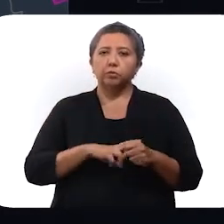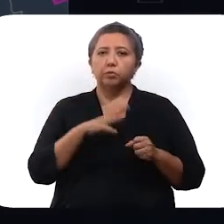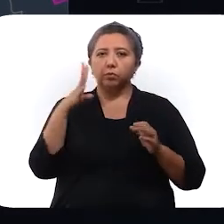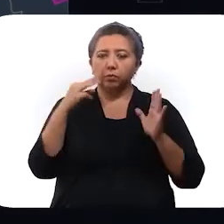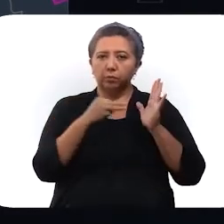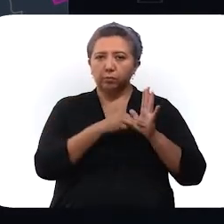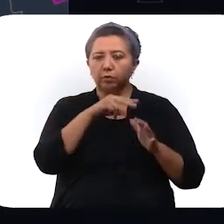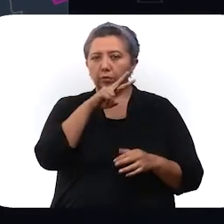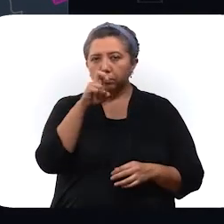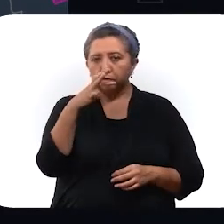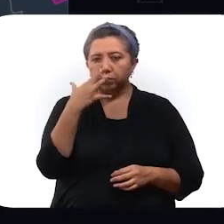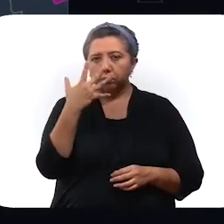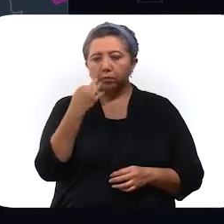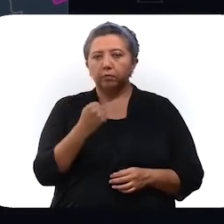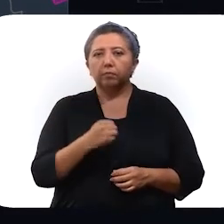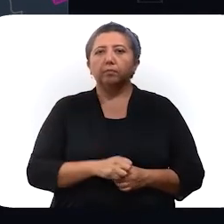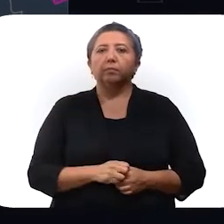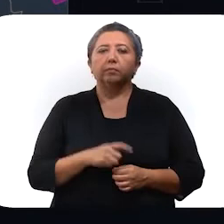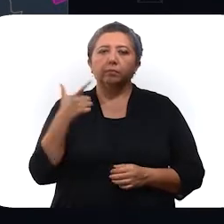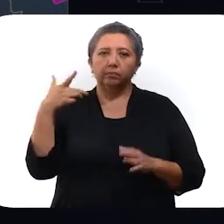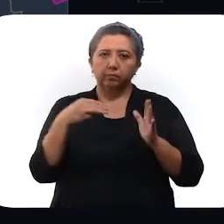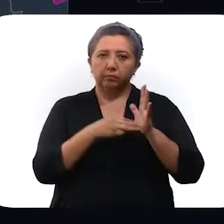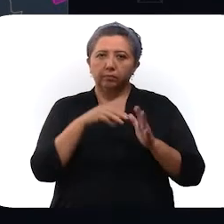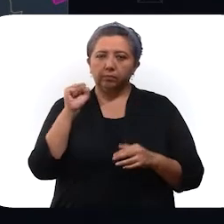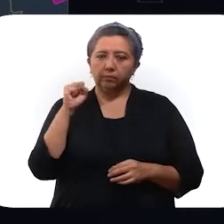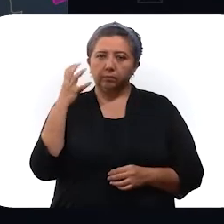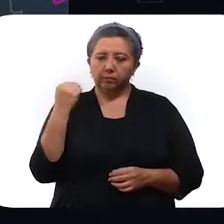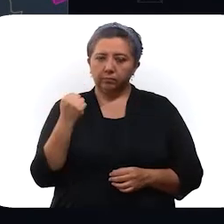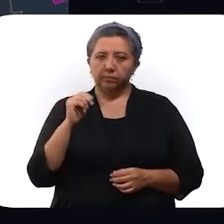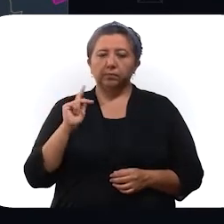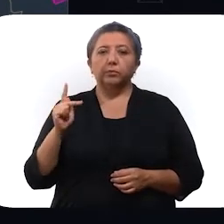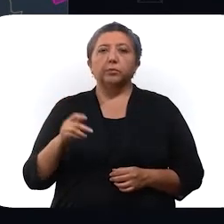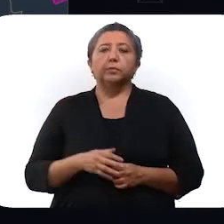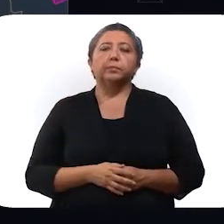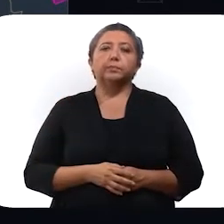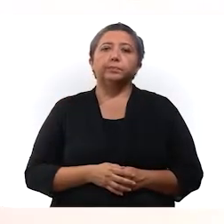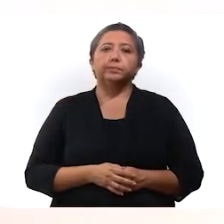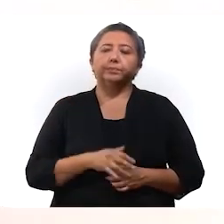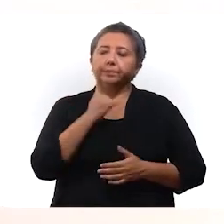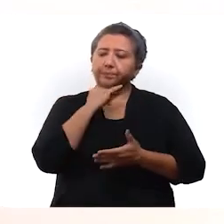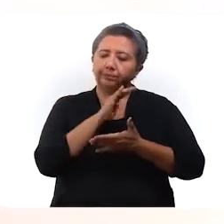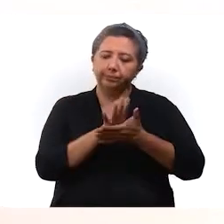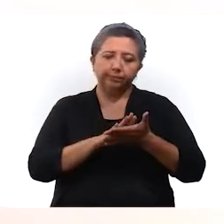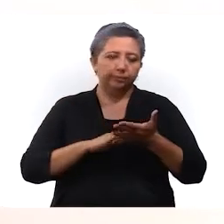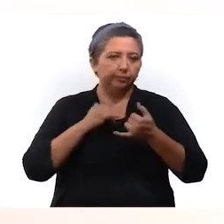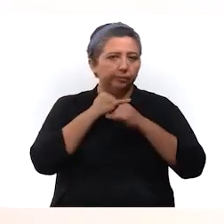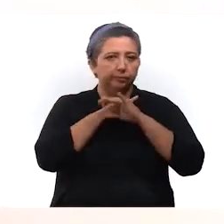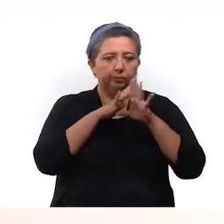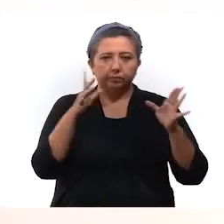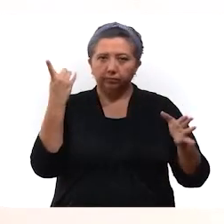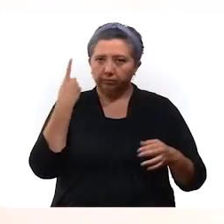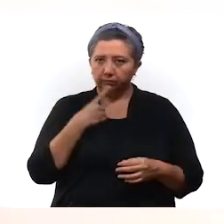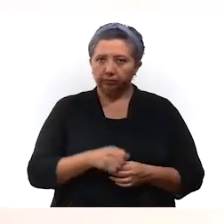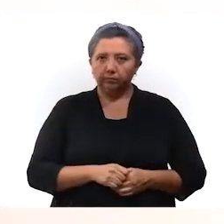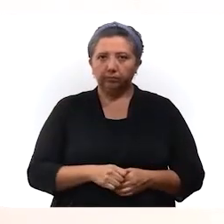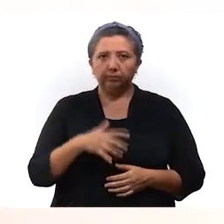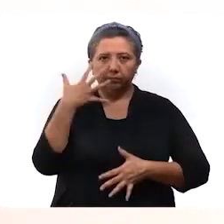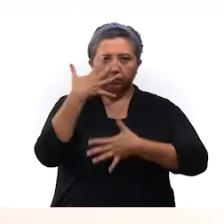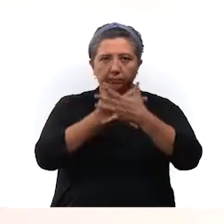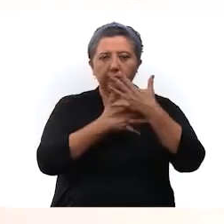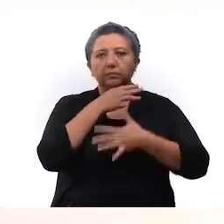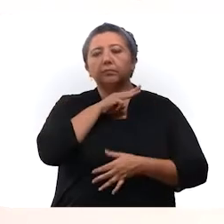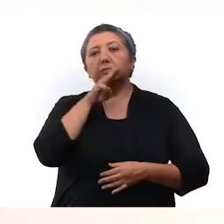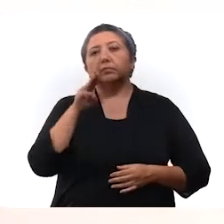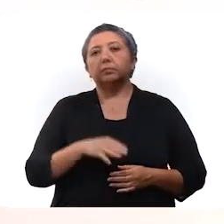sur 4.259 y 7.069 en la zona poniente. Lamentablemente en este parte médico informamos de